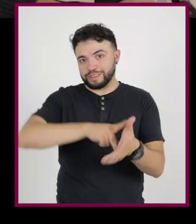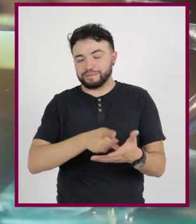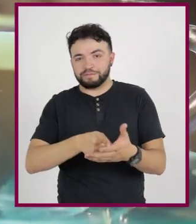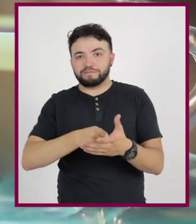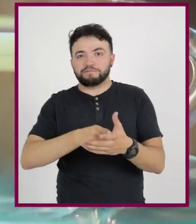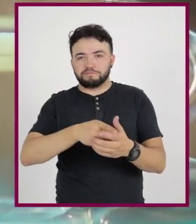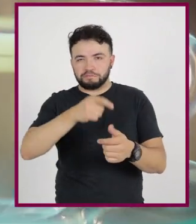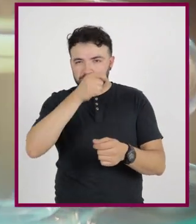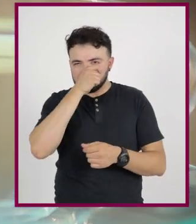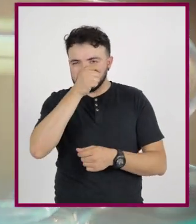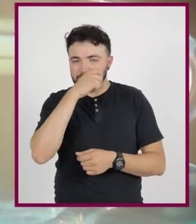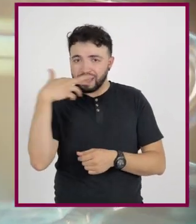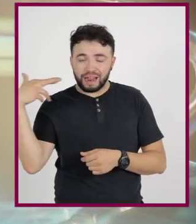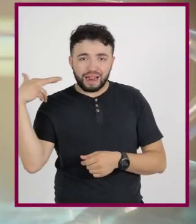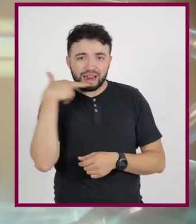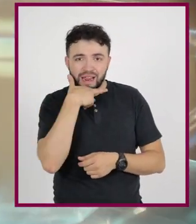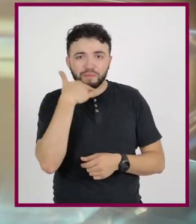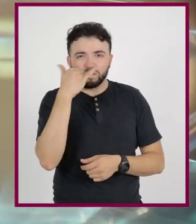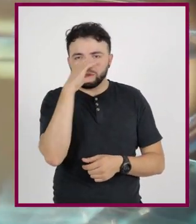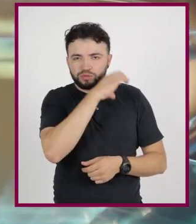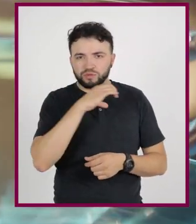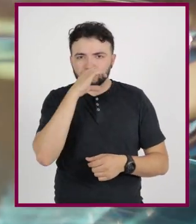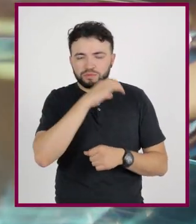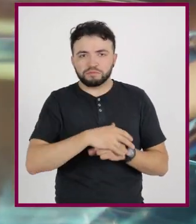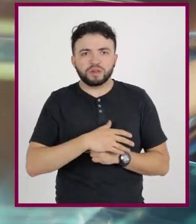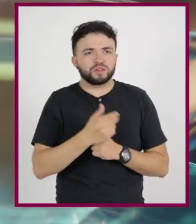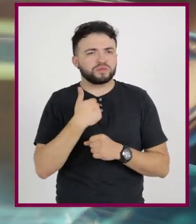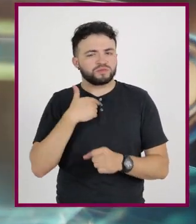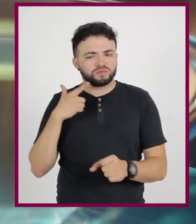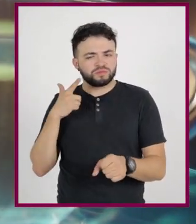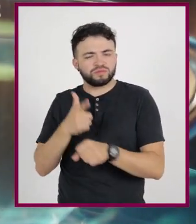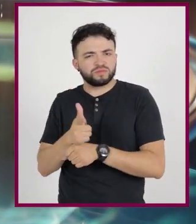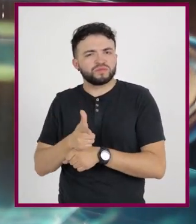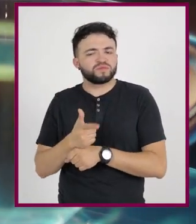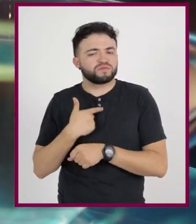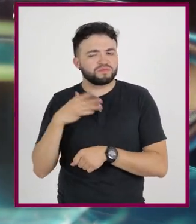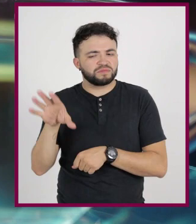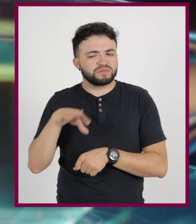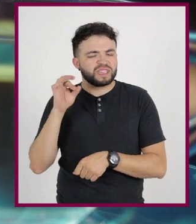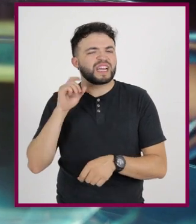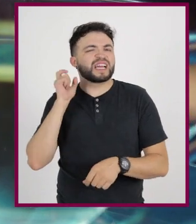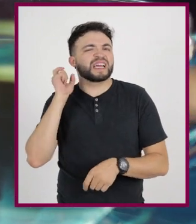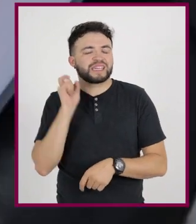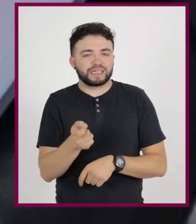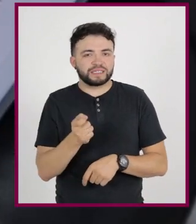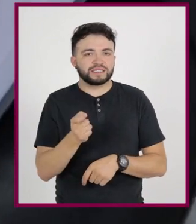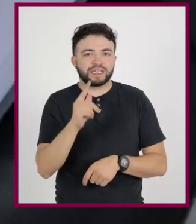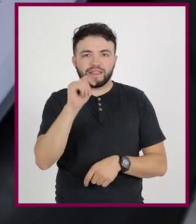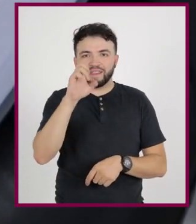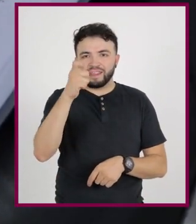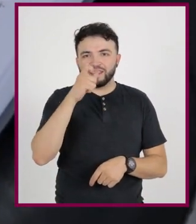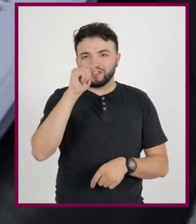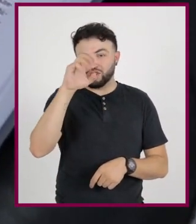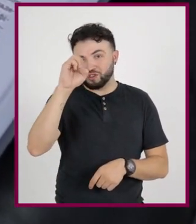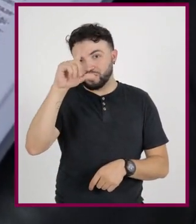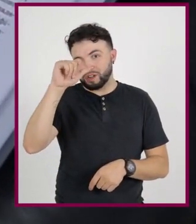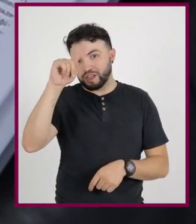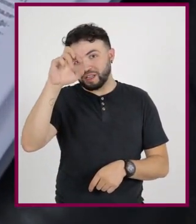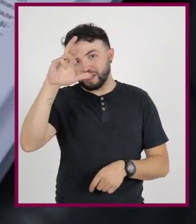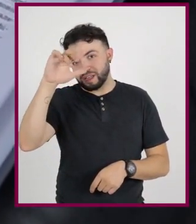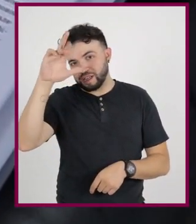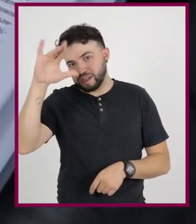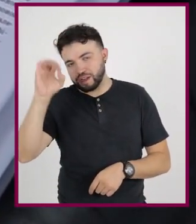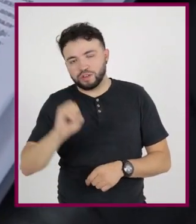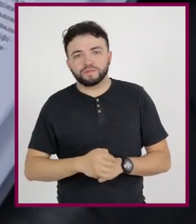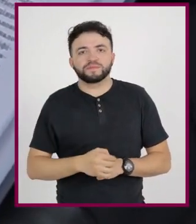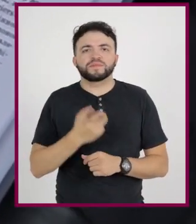Les comparto lo que encontré acerca de qué es un texto literario. Un texto literario desarrolla un contenido de